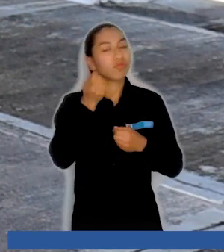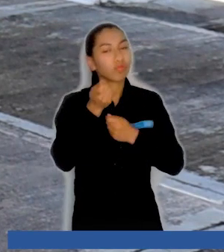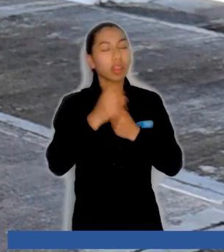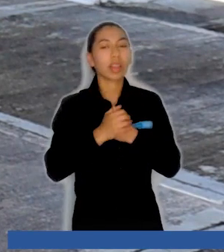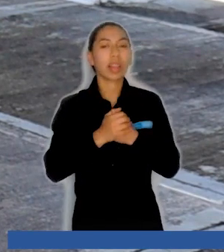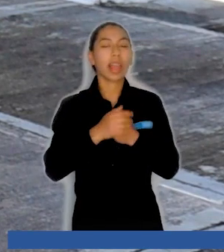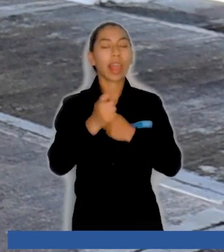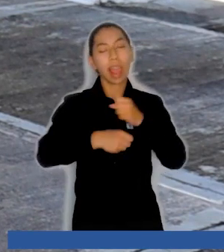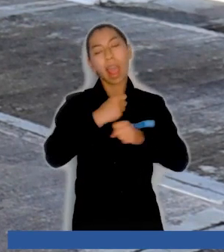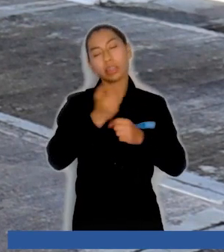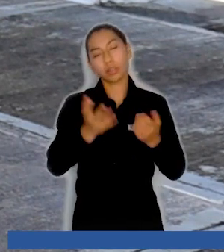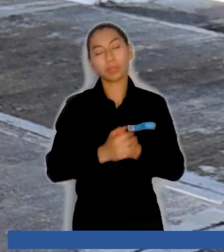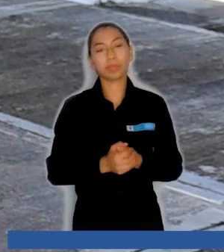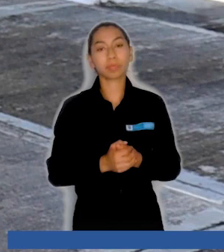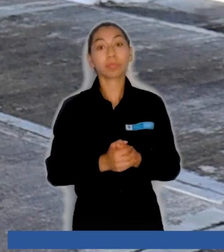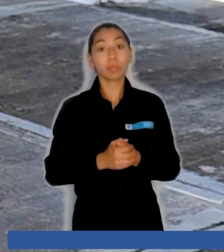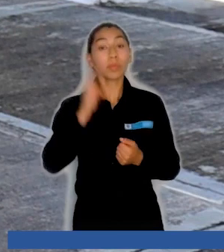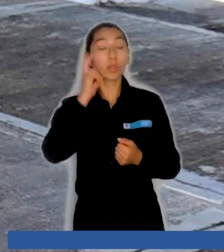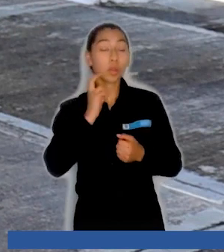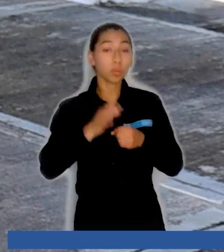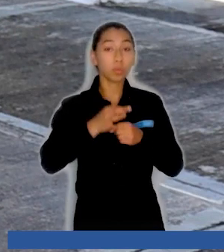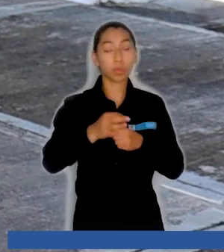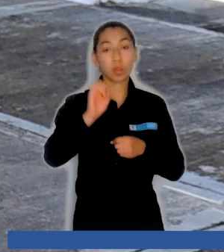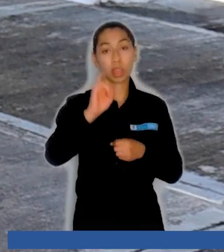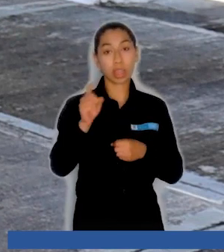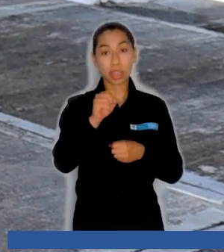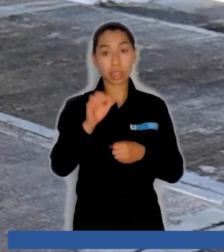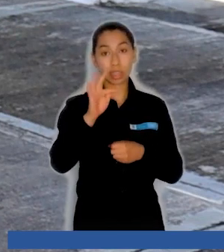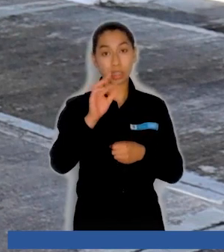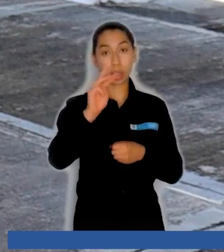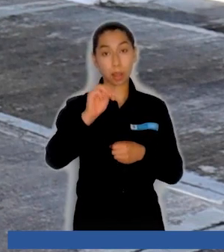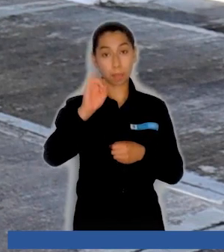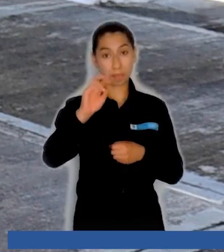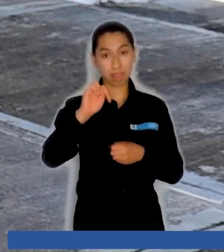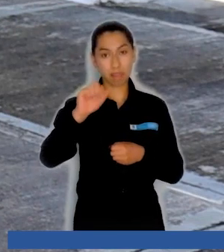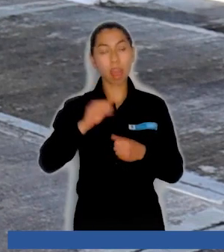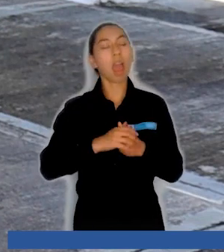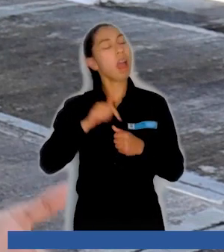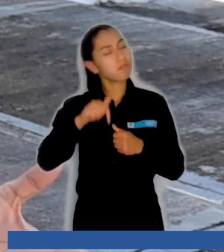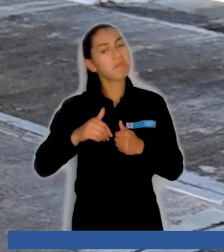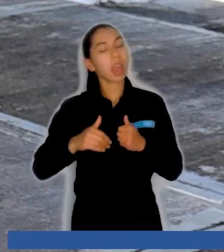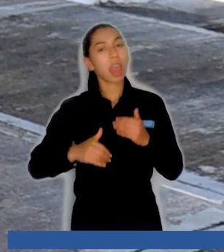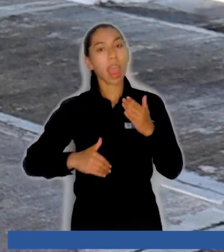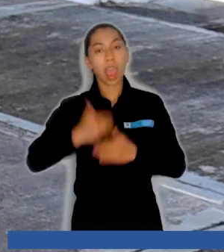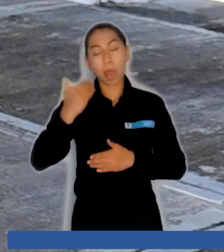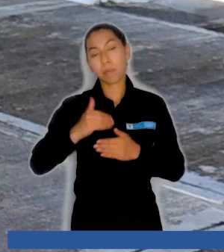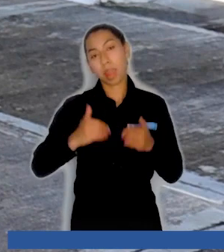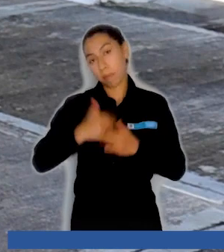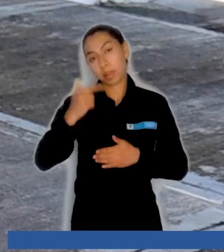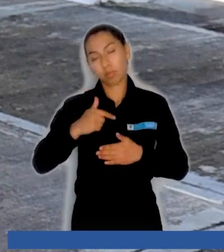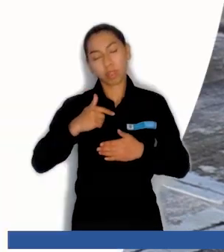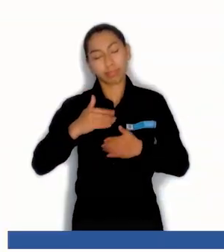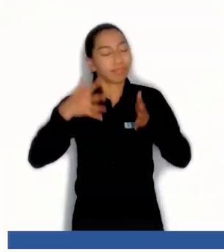que serán elegidas el próximo año. En Ixmina, Chocó, se adelantó este proceso con población víctima que vive en las zonas rurales de los